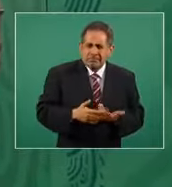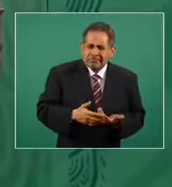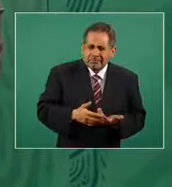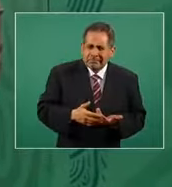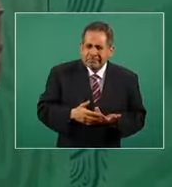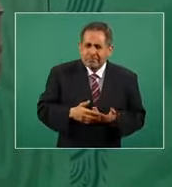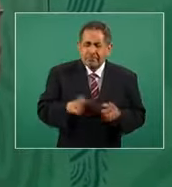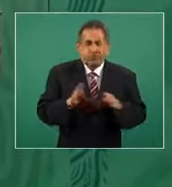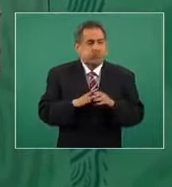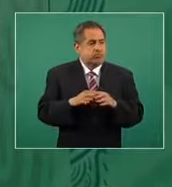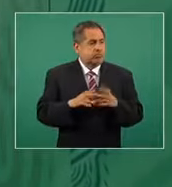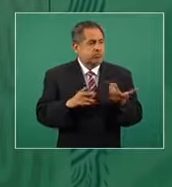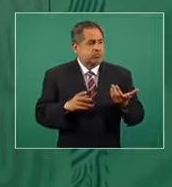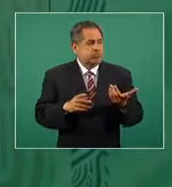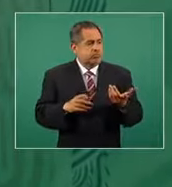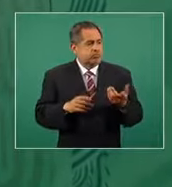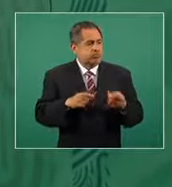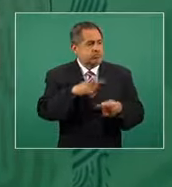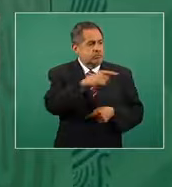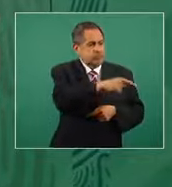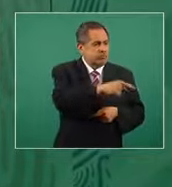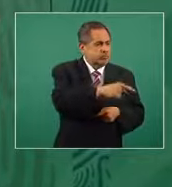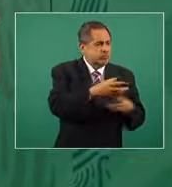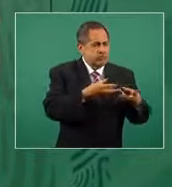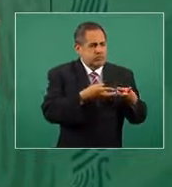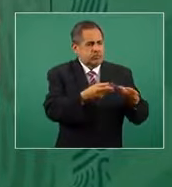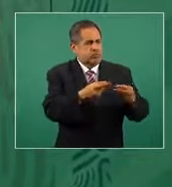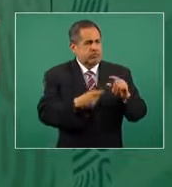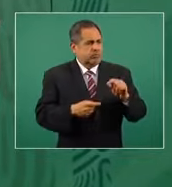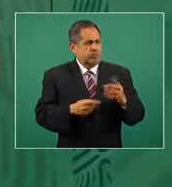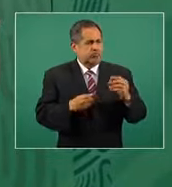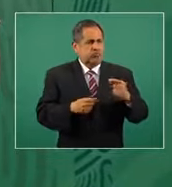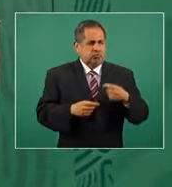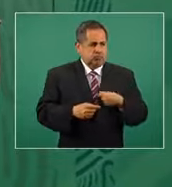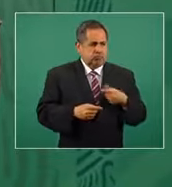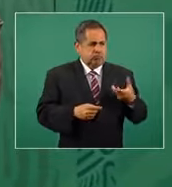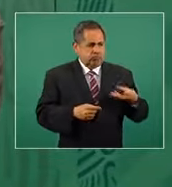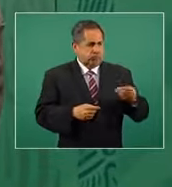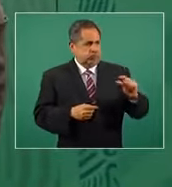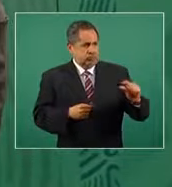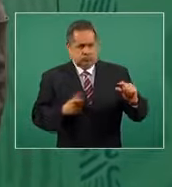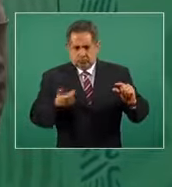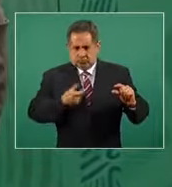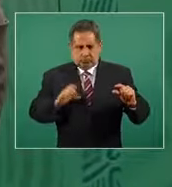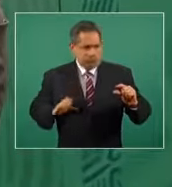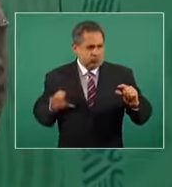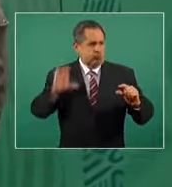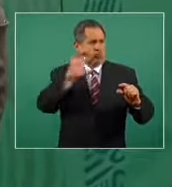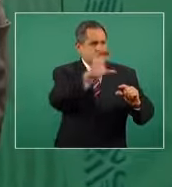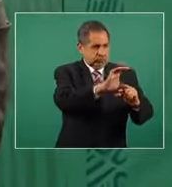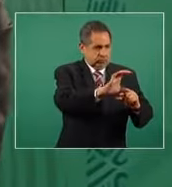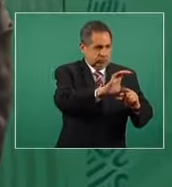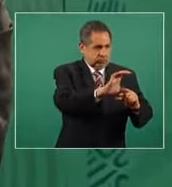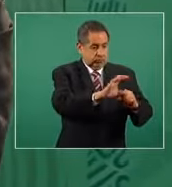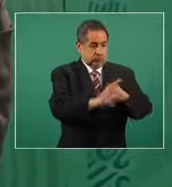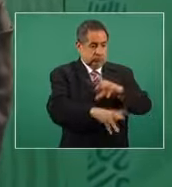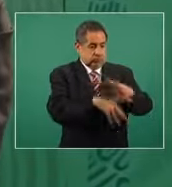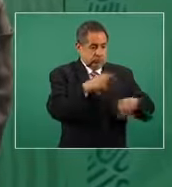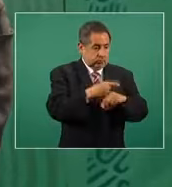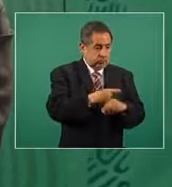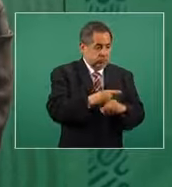entregan subsidios, cosa que no sucede en ningún lugar del mundo,